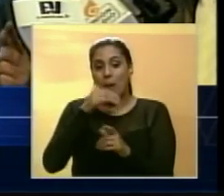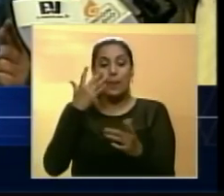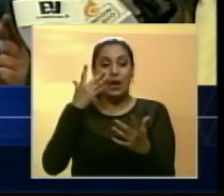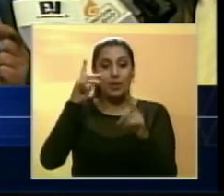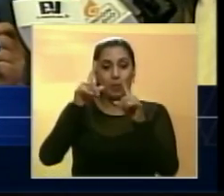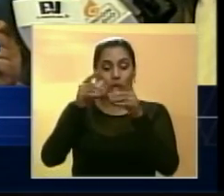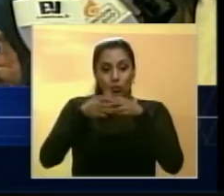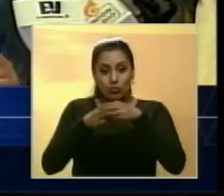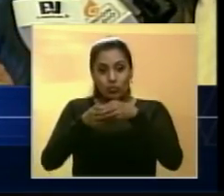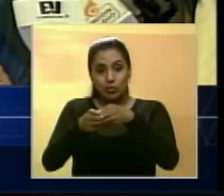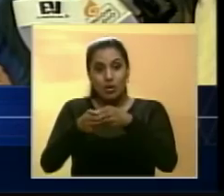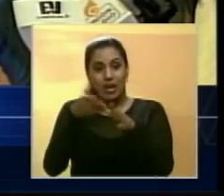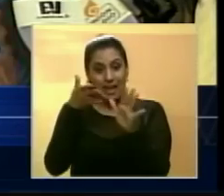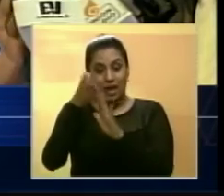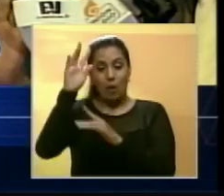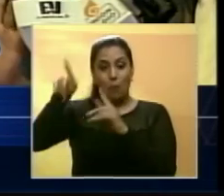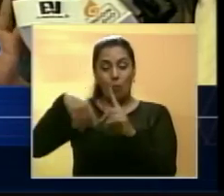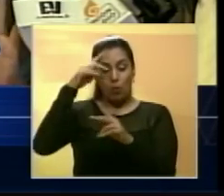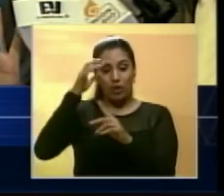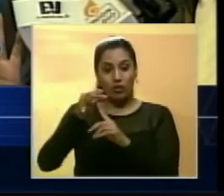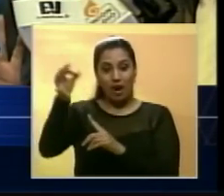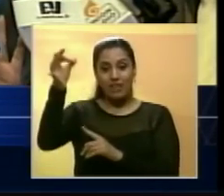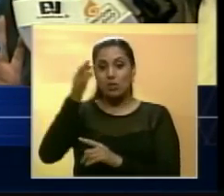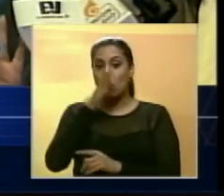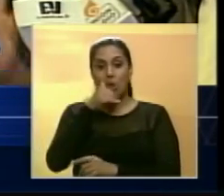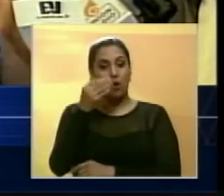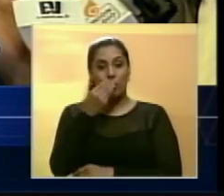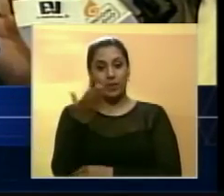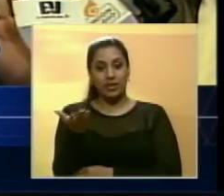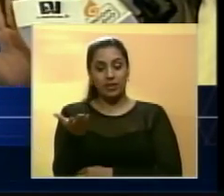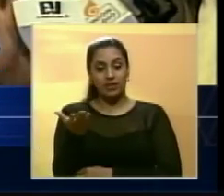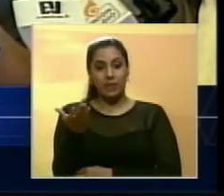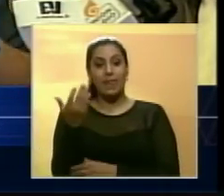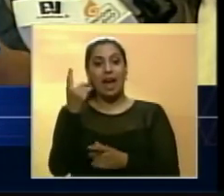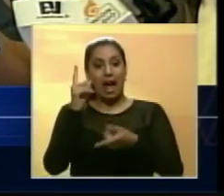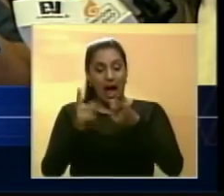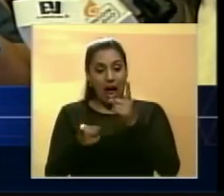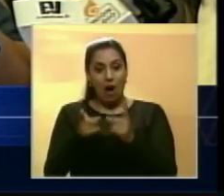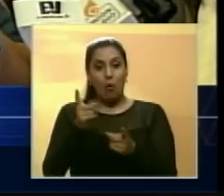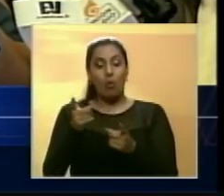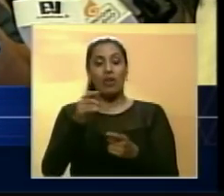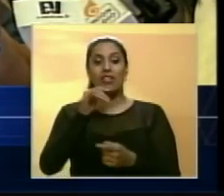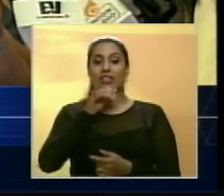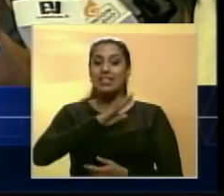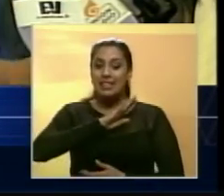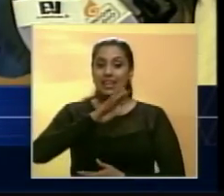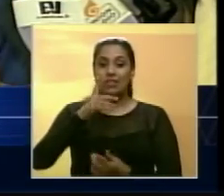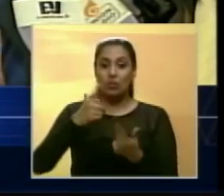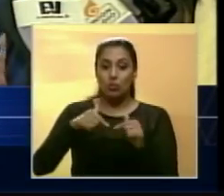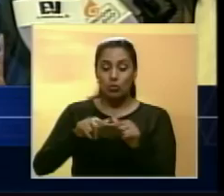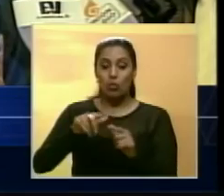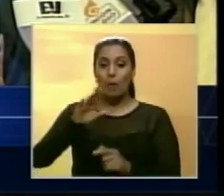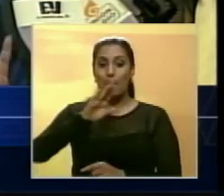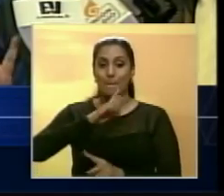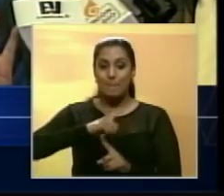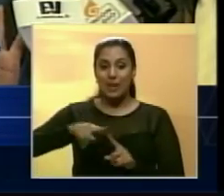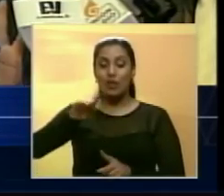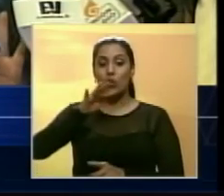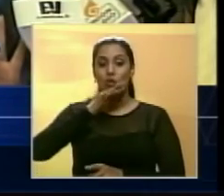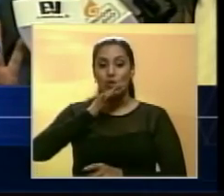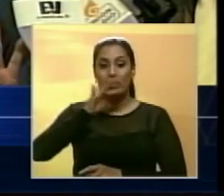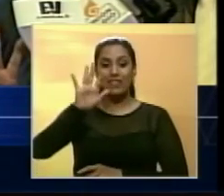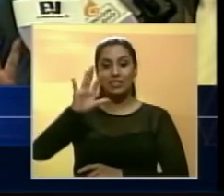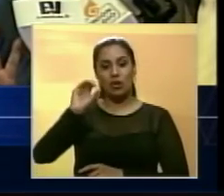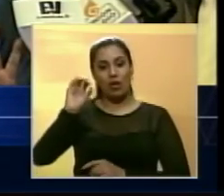aduanero portuario, que estamos hablando de Puerto Cabello, no está llegando mercancía. Ya son empresas que aún están allí, pero que están operando al